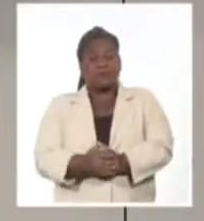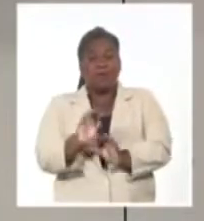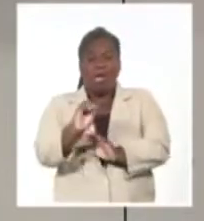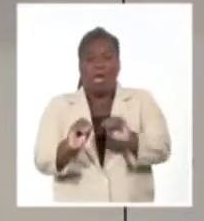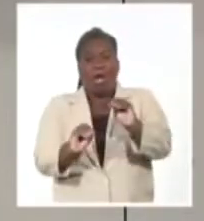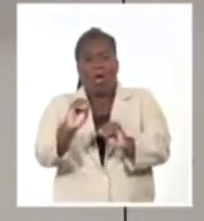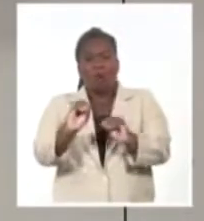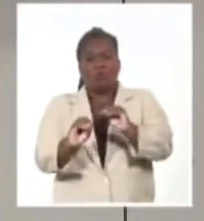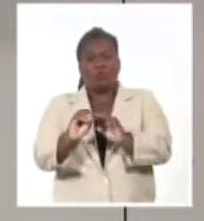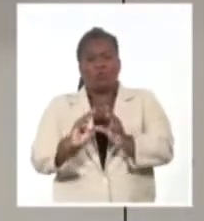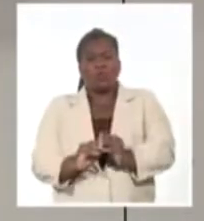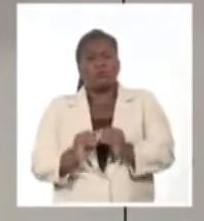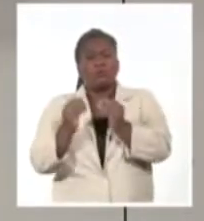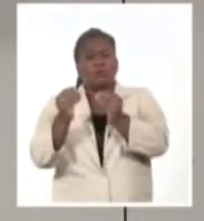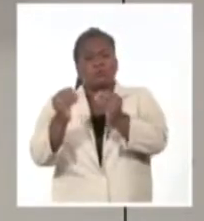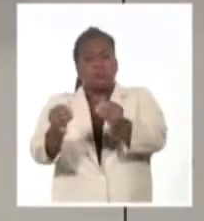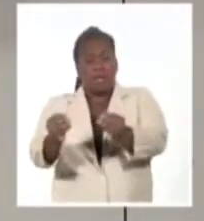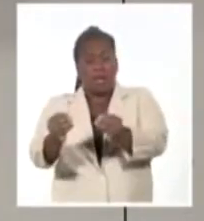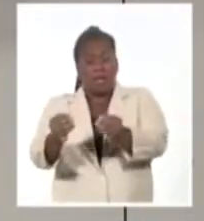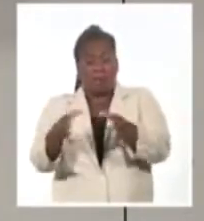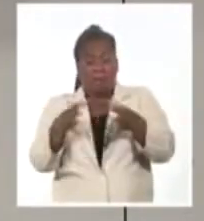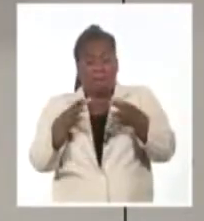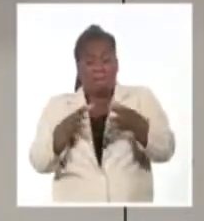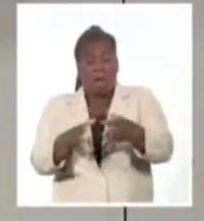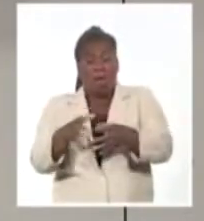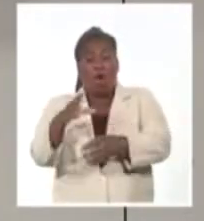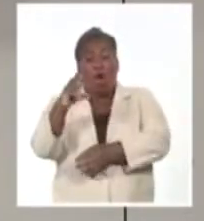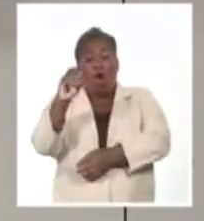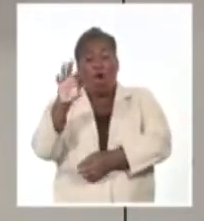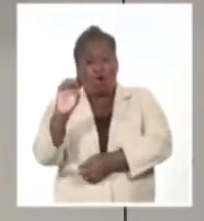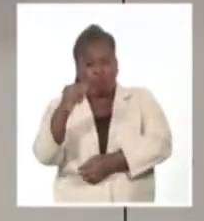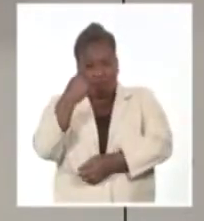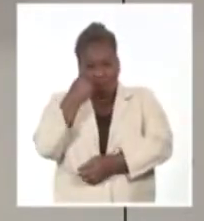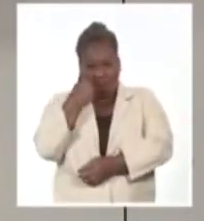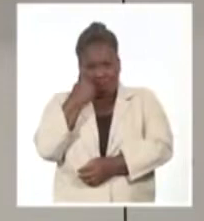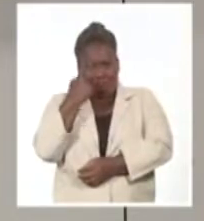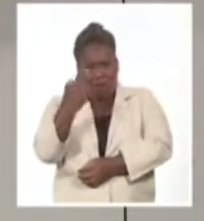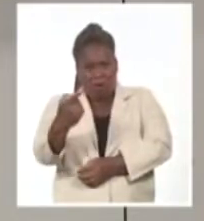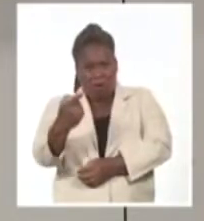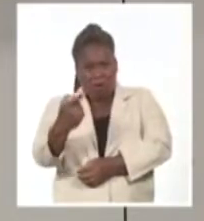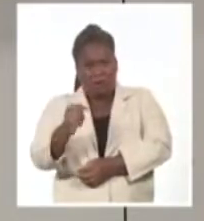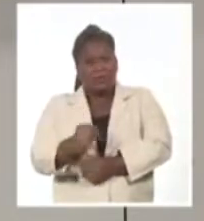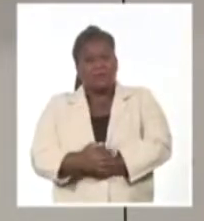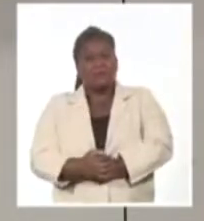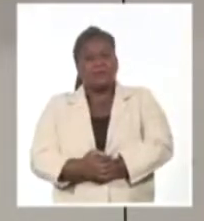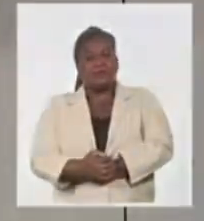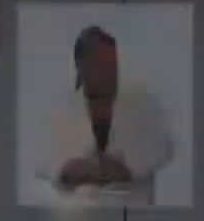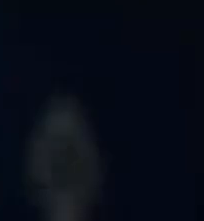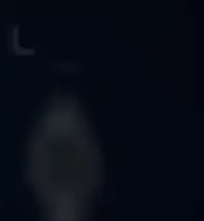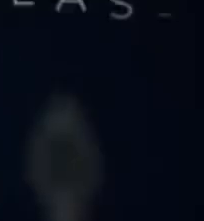a la entrega del Balón de Oro. Veamos un trabajo al respecto de una televisora extranjera.